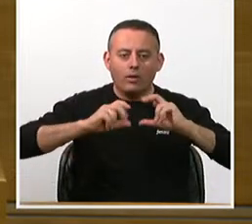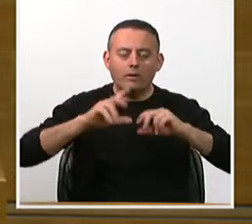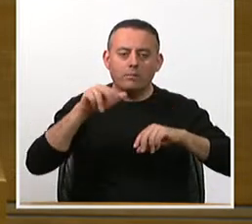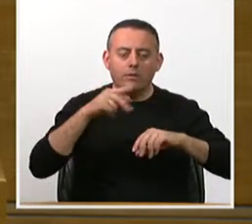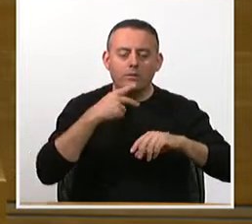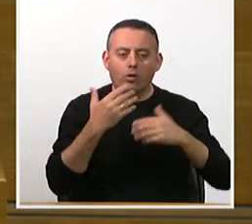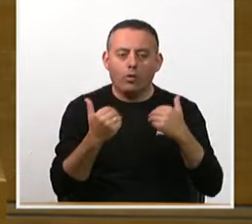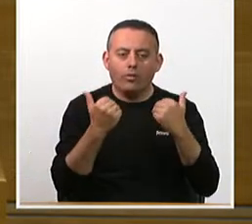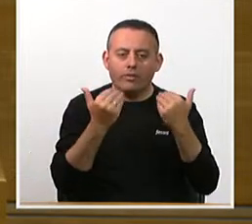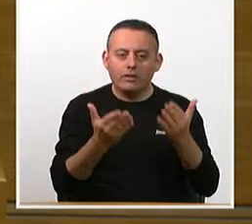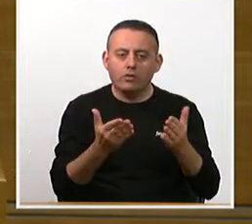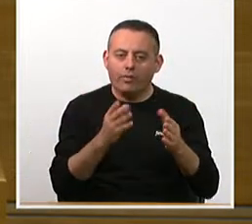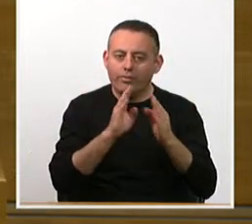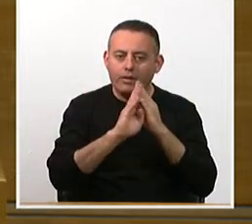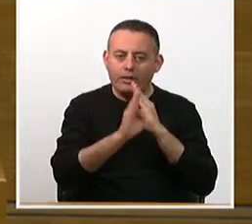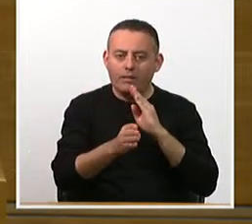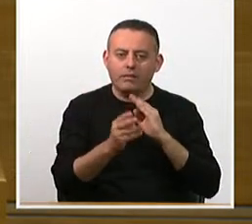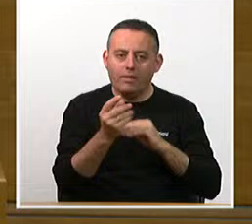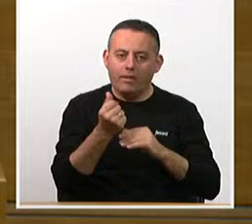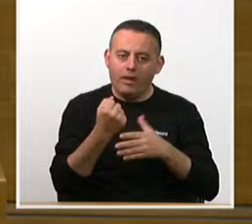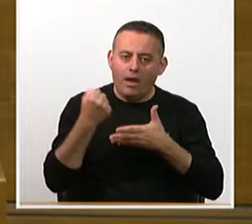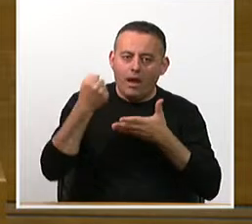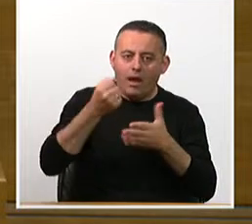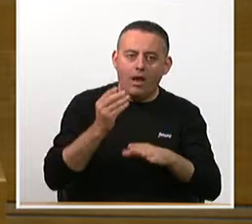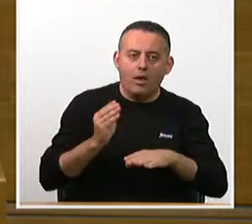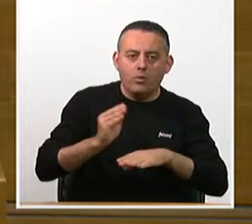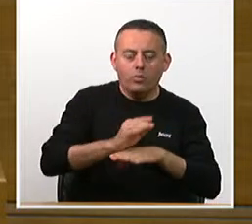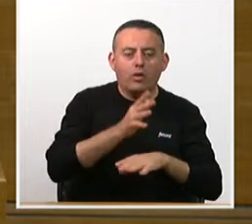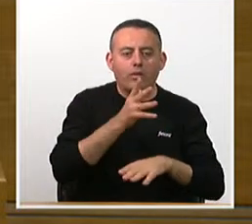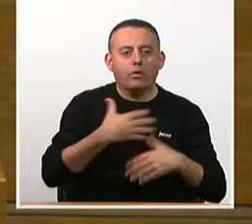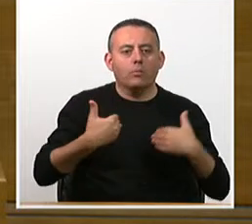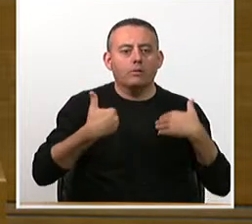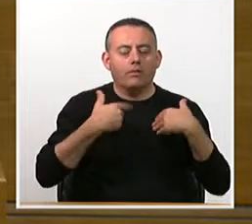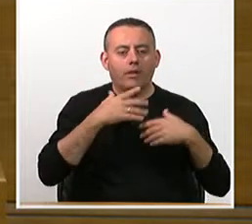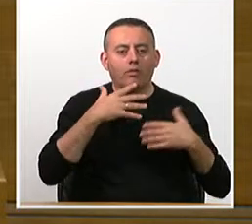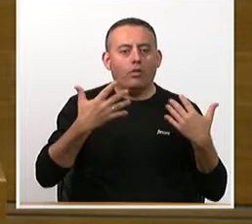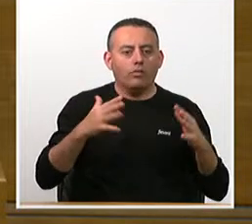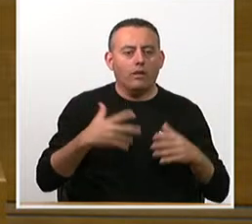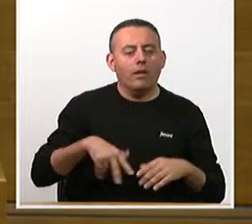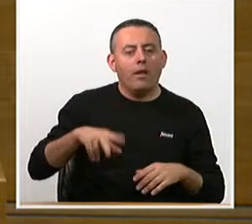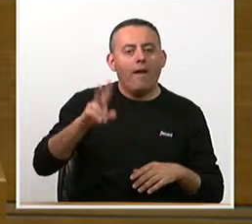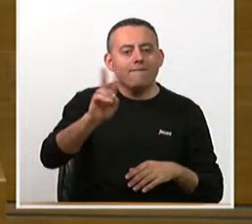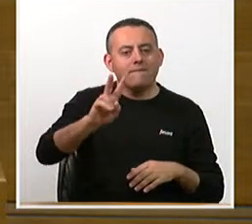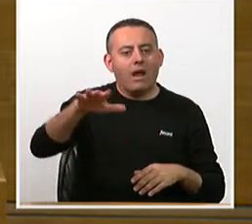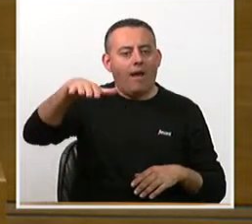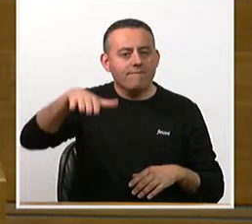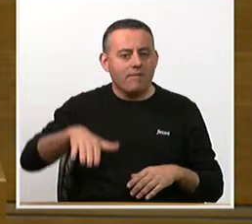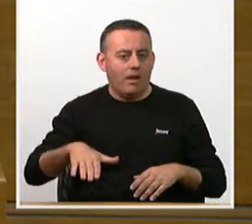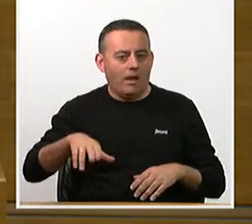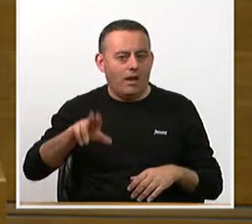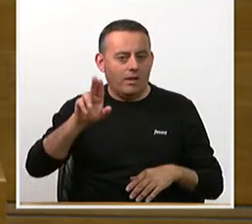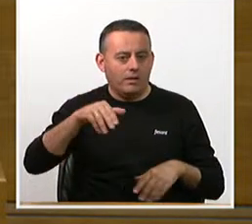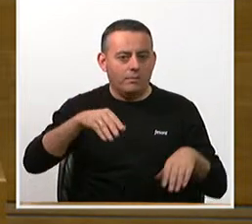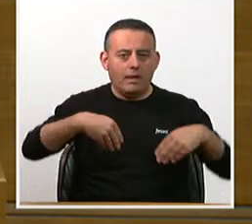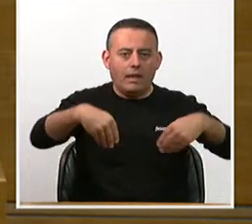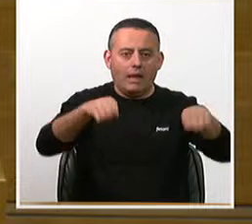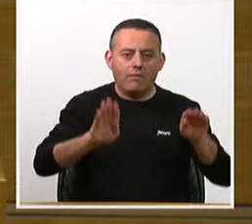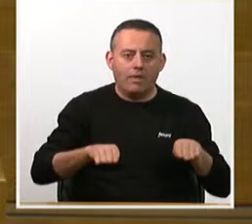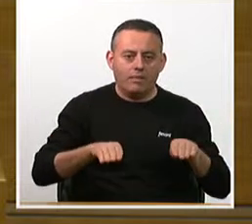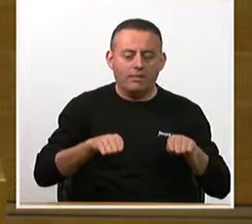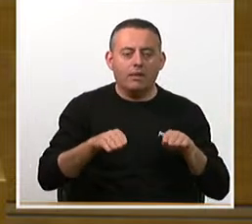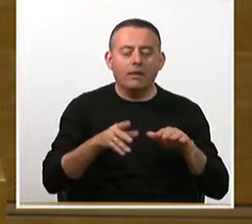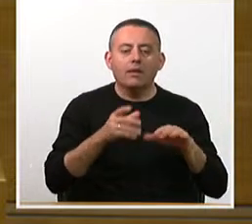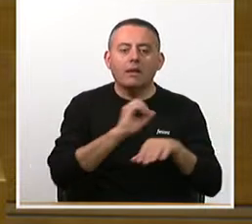ayudas para actuaciones de competencia local en los municipios de la comarca de la Vega Baja del segura y crevillente registro de